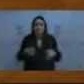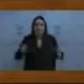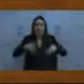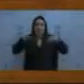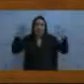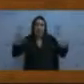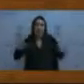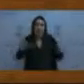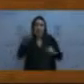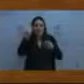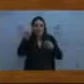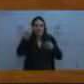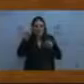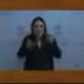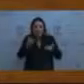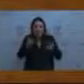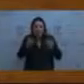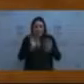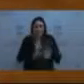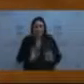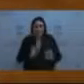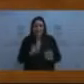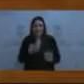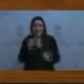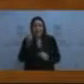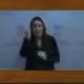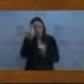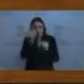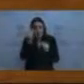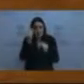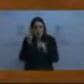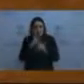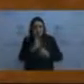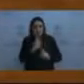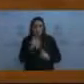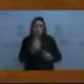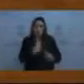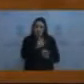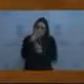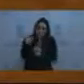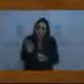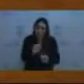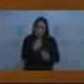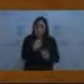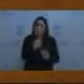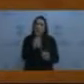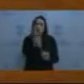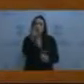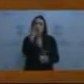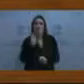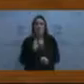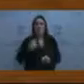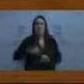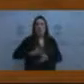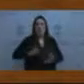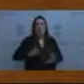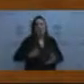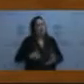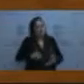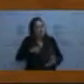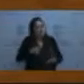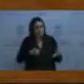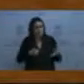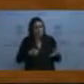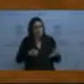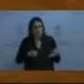social debe ser una herramienta de inclusión y no solo de protección a los excluidos. Debe ser algo más que percibir dinero, que no es